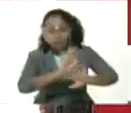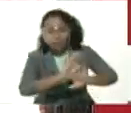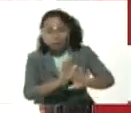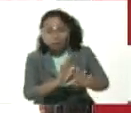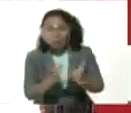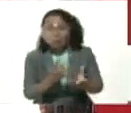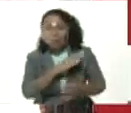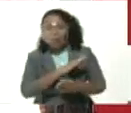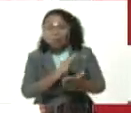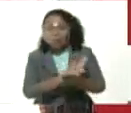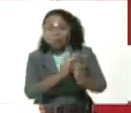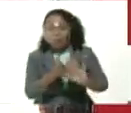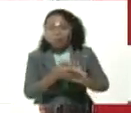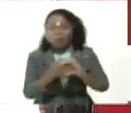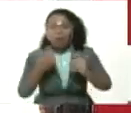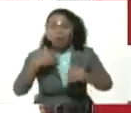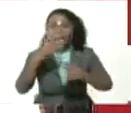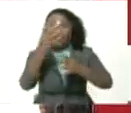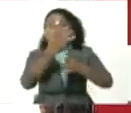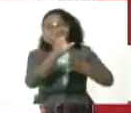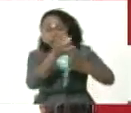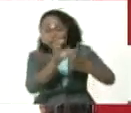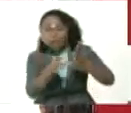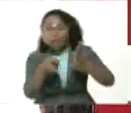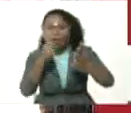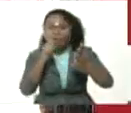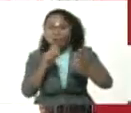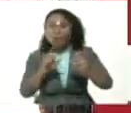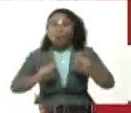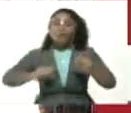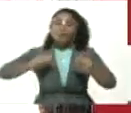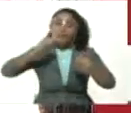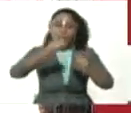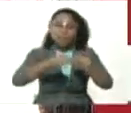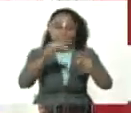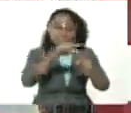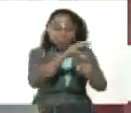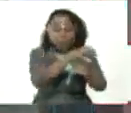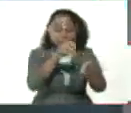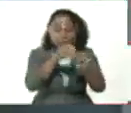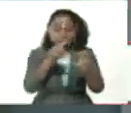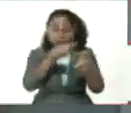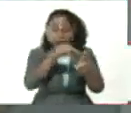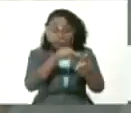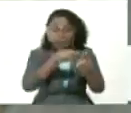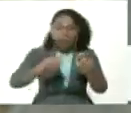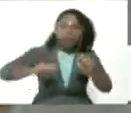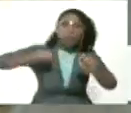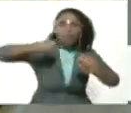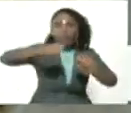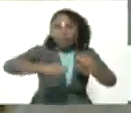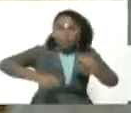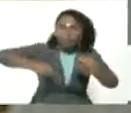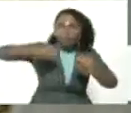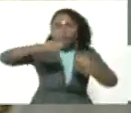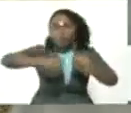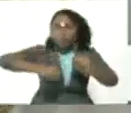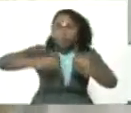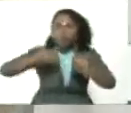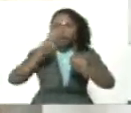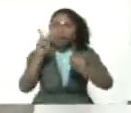nosotros aquí clasificamos el café que va a molienda. Y entonces acá, este es el